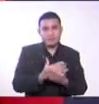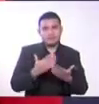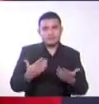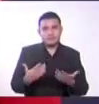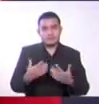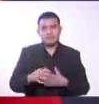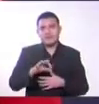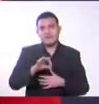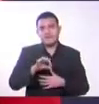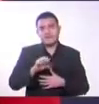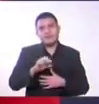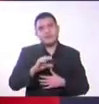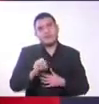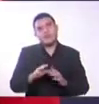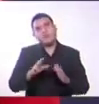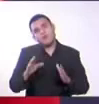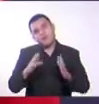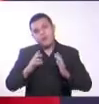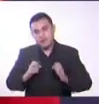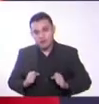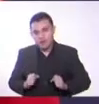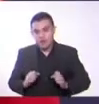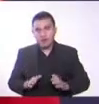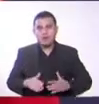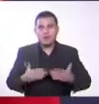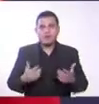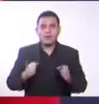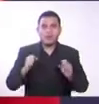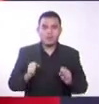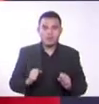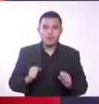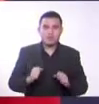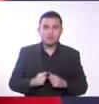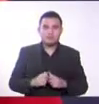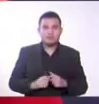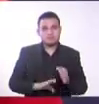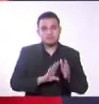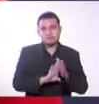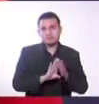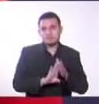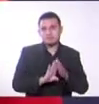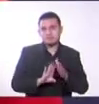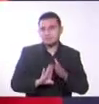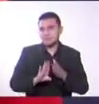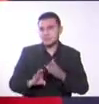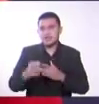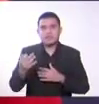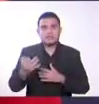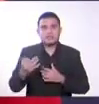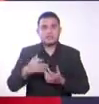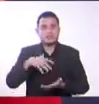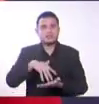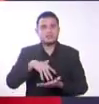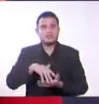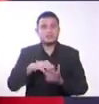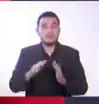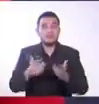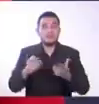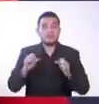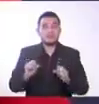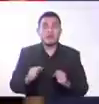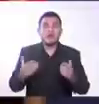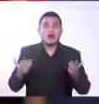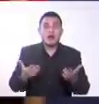fisco o el Estado para poder generar o solventar las necesidades de la población y para poder realizar